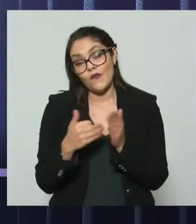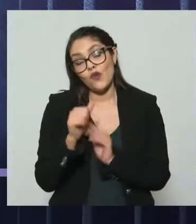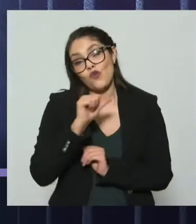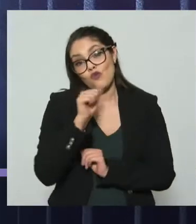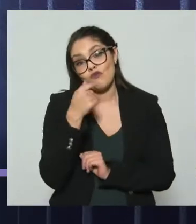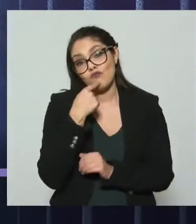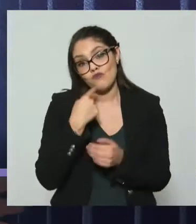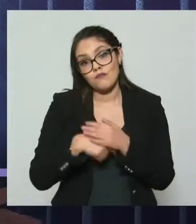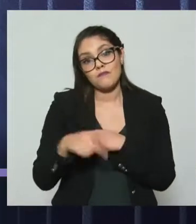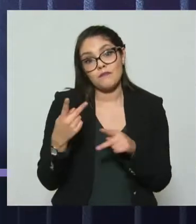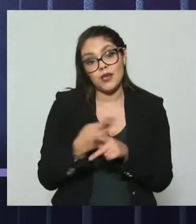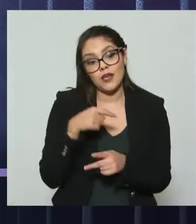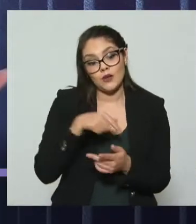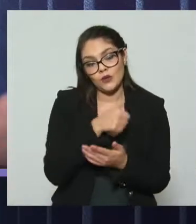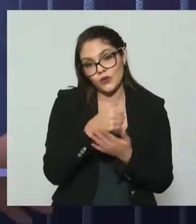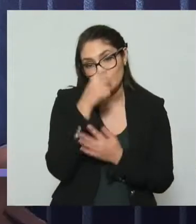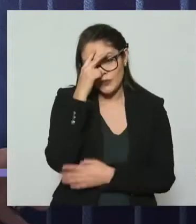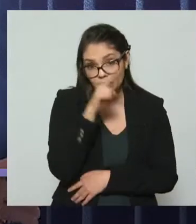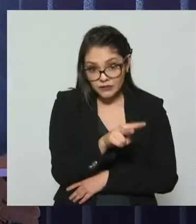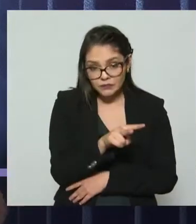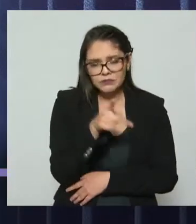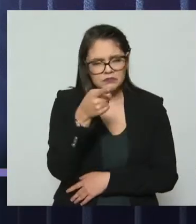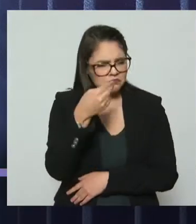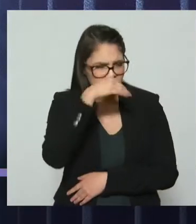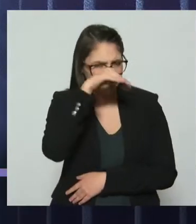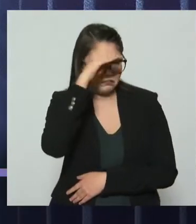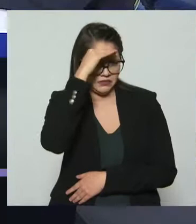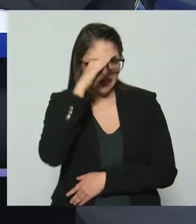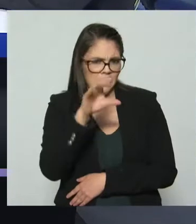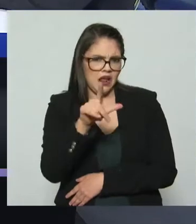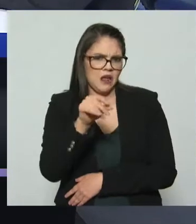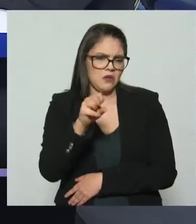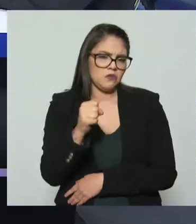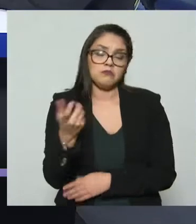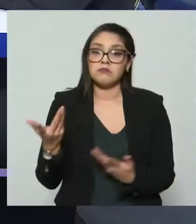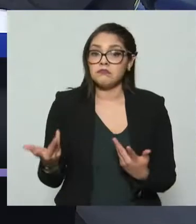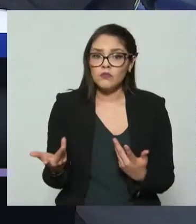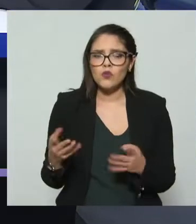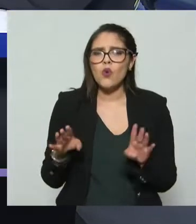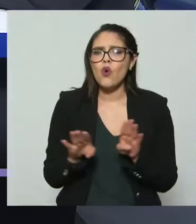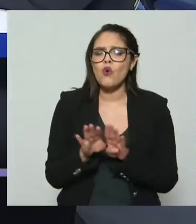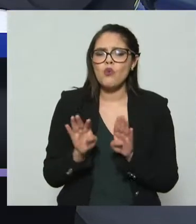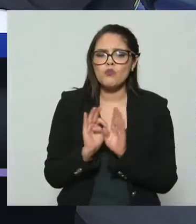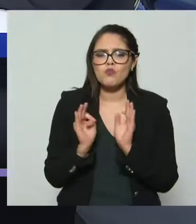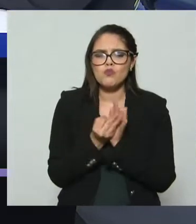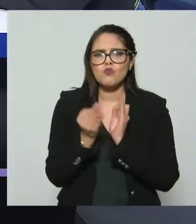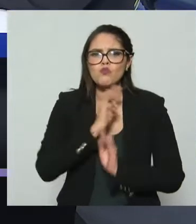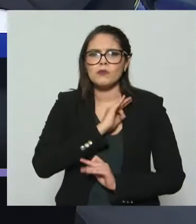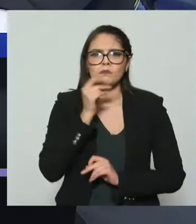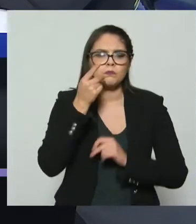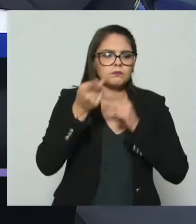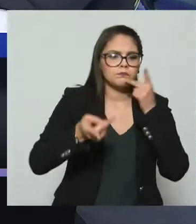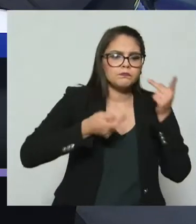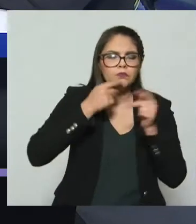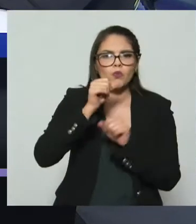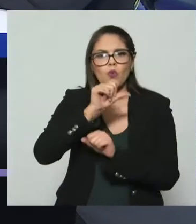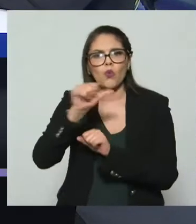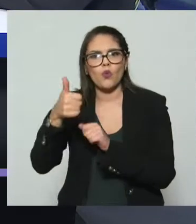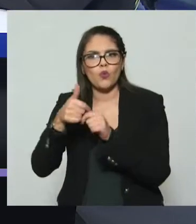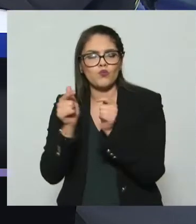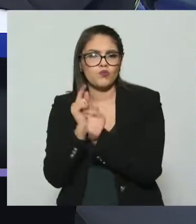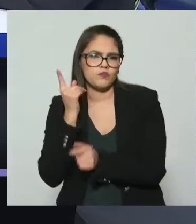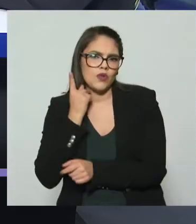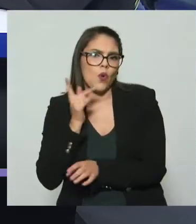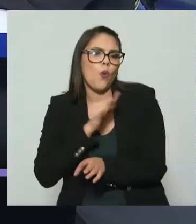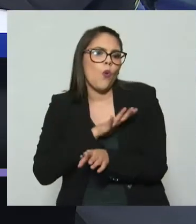a nivel capitalino. Entonces, ¿qué nos puedes decir al respecto, Carlos? ¿Cuál fue la manera en que lograron este consenso con el resto de los partidos? Y nos puedes